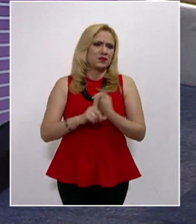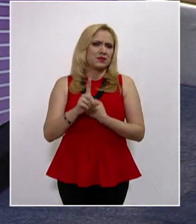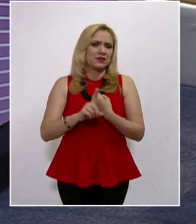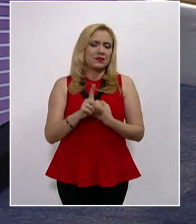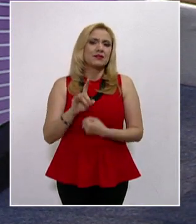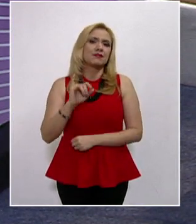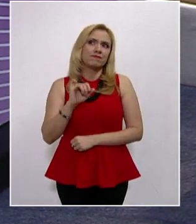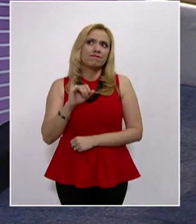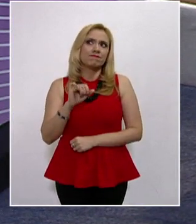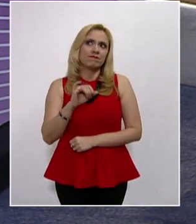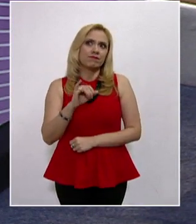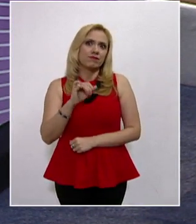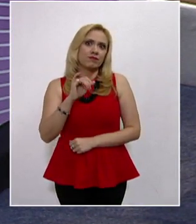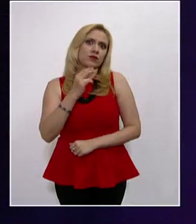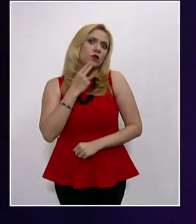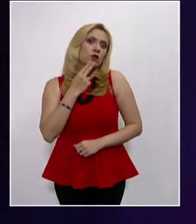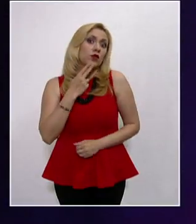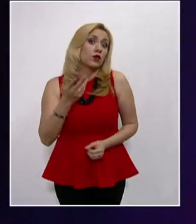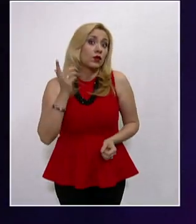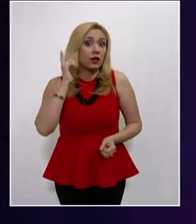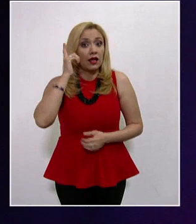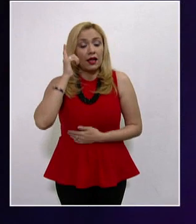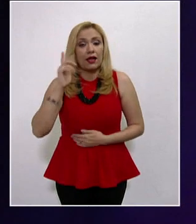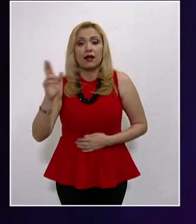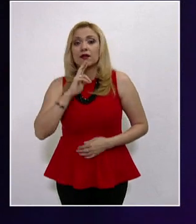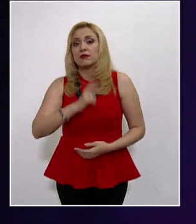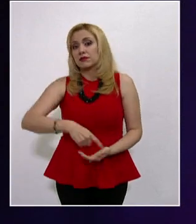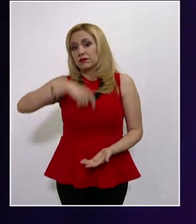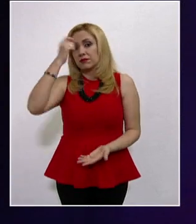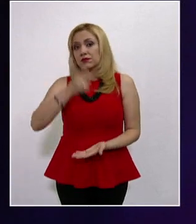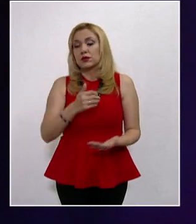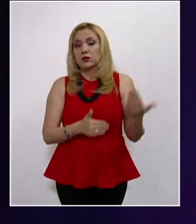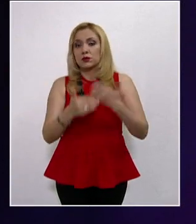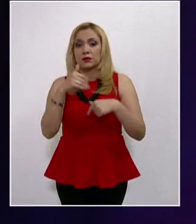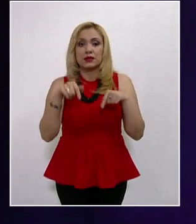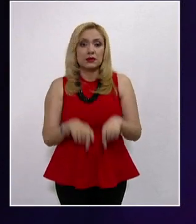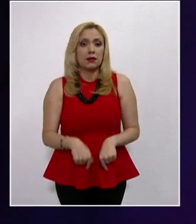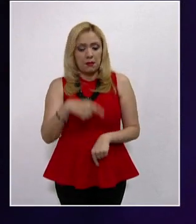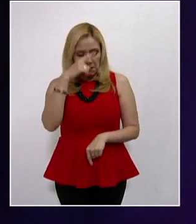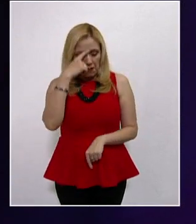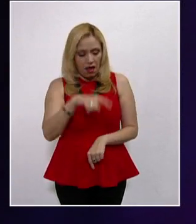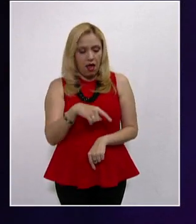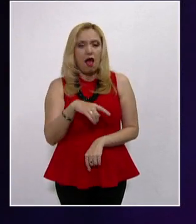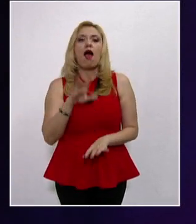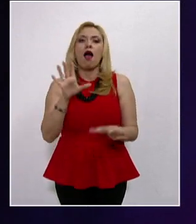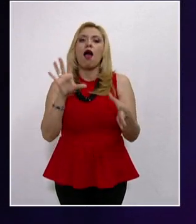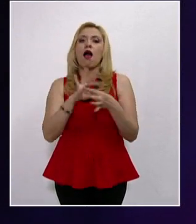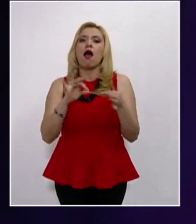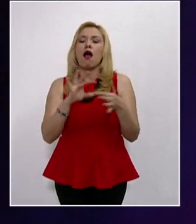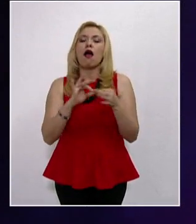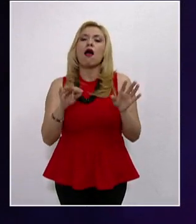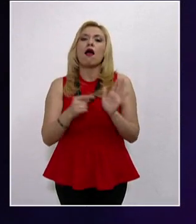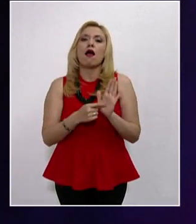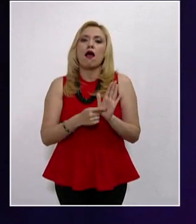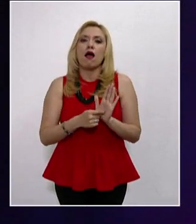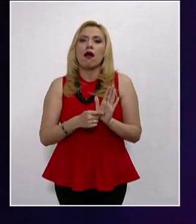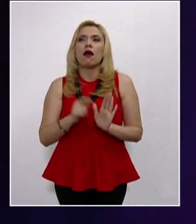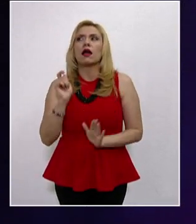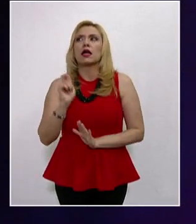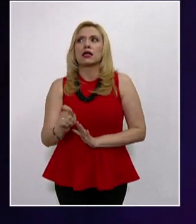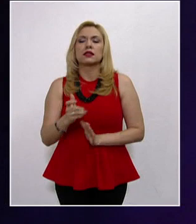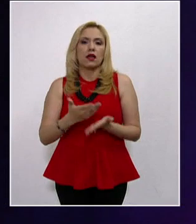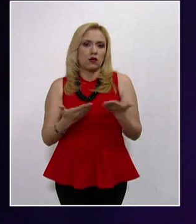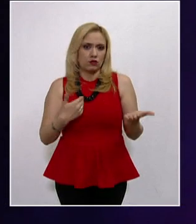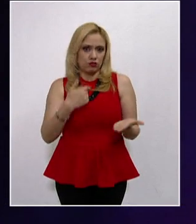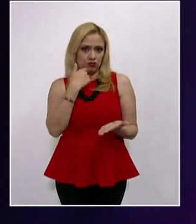que sí va a ser muy útil la sentencia que emita la Suprema Corte para delimitar estas cuestiones, sobre todo en función de lo que